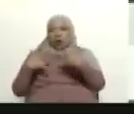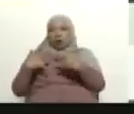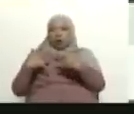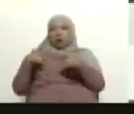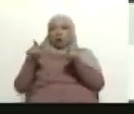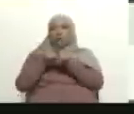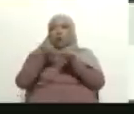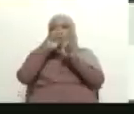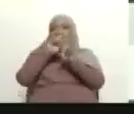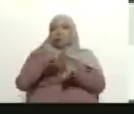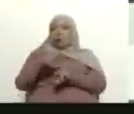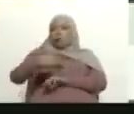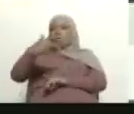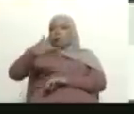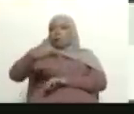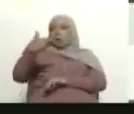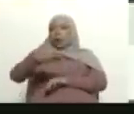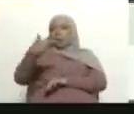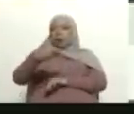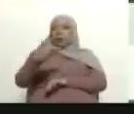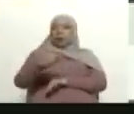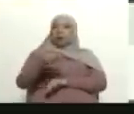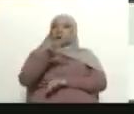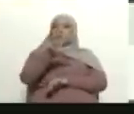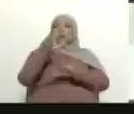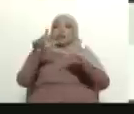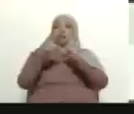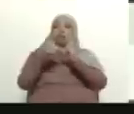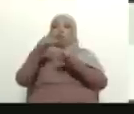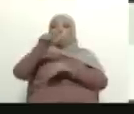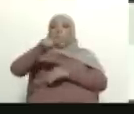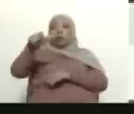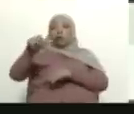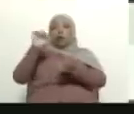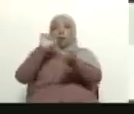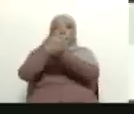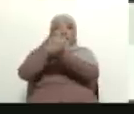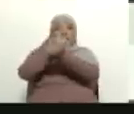con resultados importantes que nos dieron 36 delincuentes capturados,